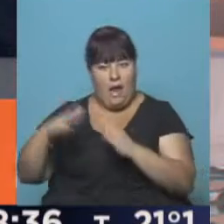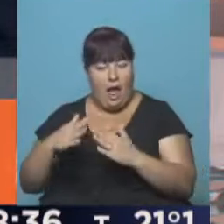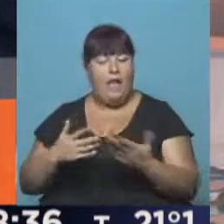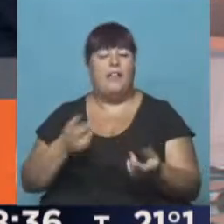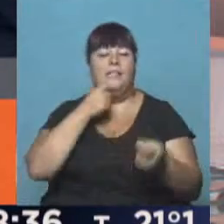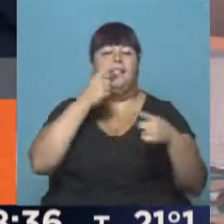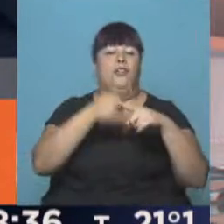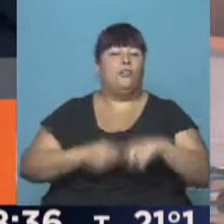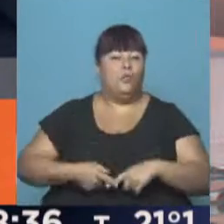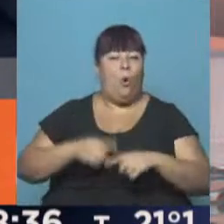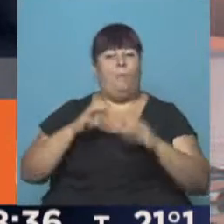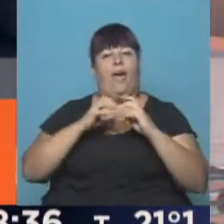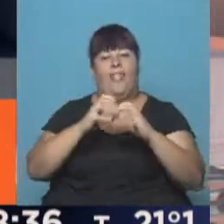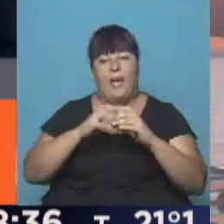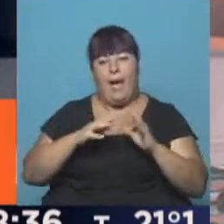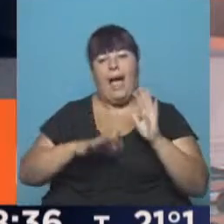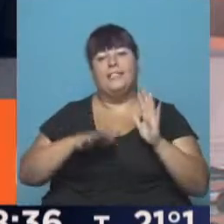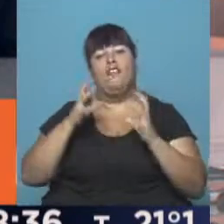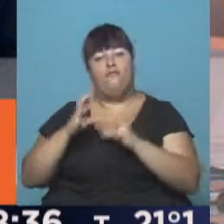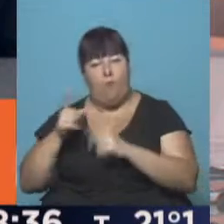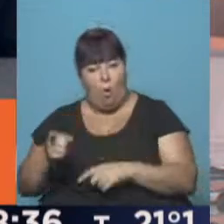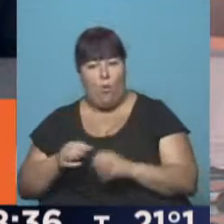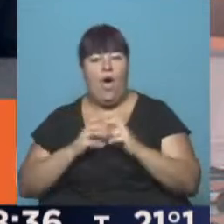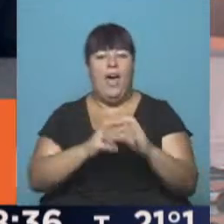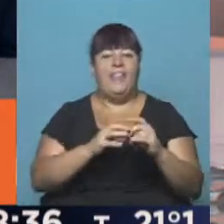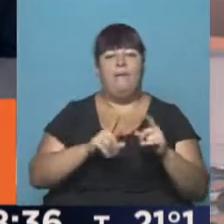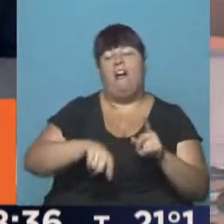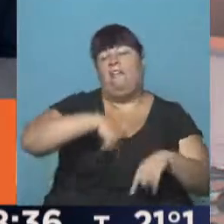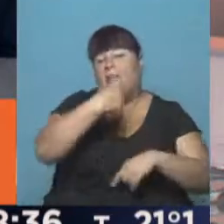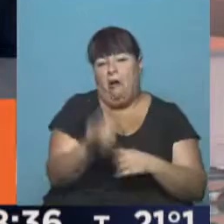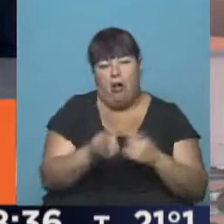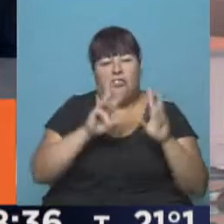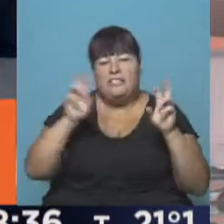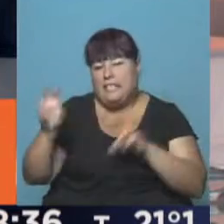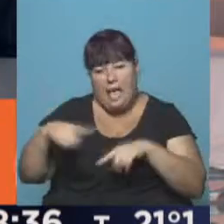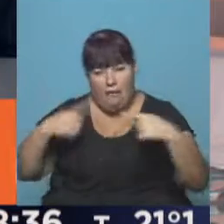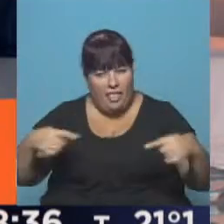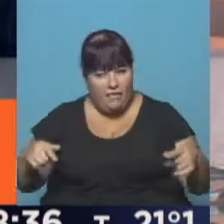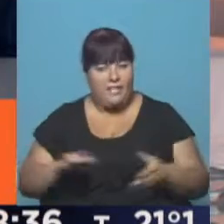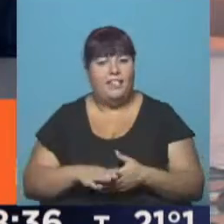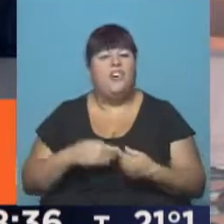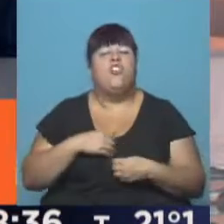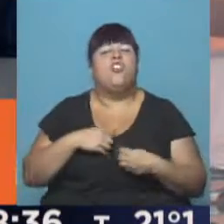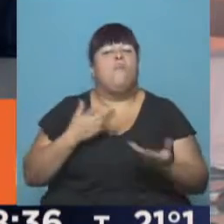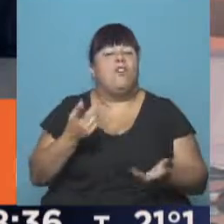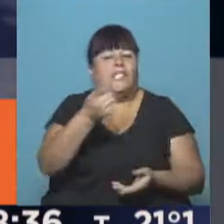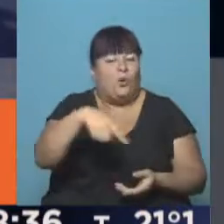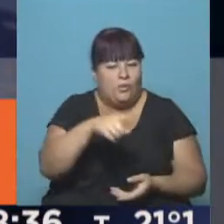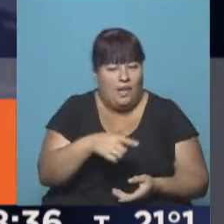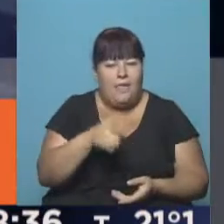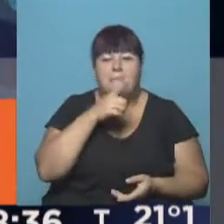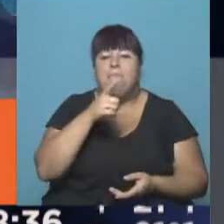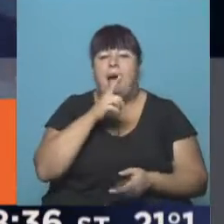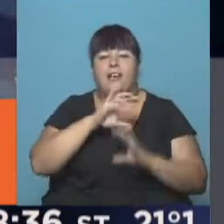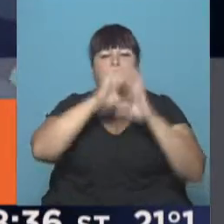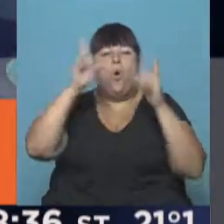uno suma las discusiones que hay muchas veces con el fútbol las discusiones que hay por otros índoles otros temas qué sensación tienen ustedes de que parece que